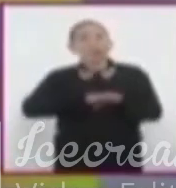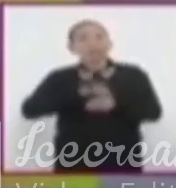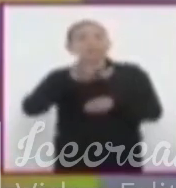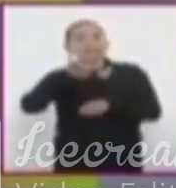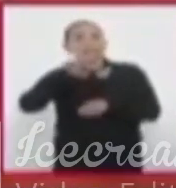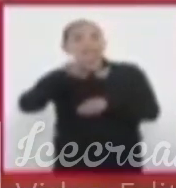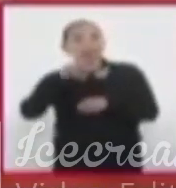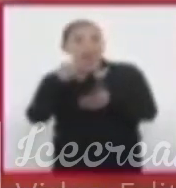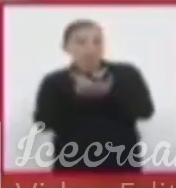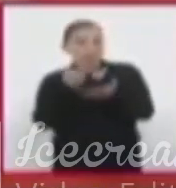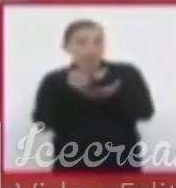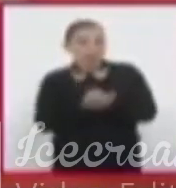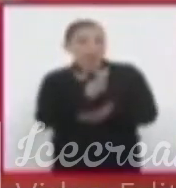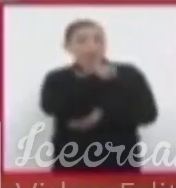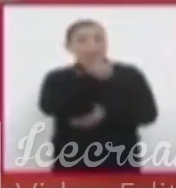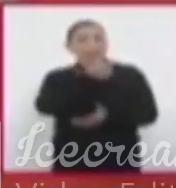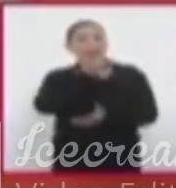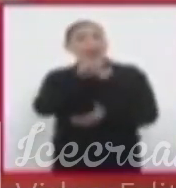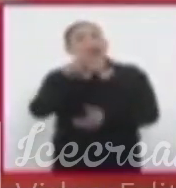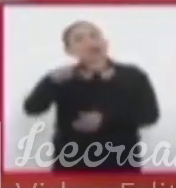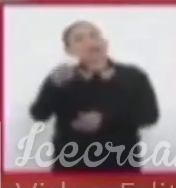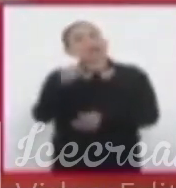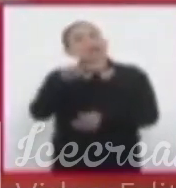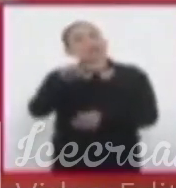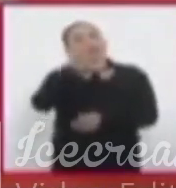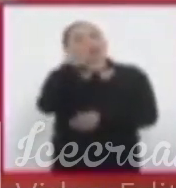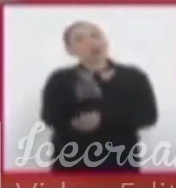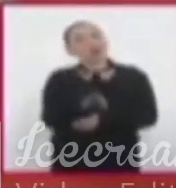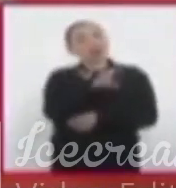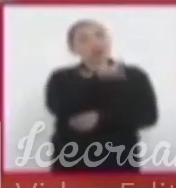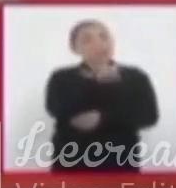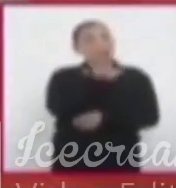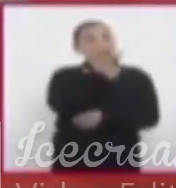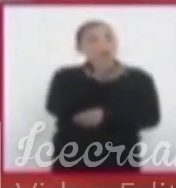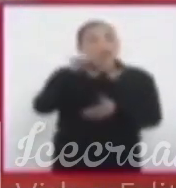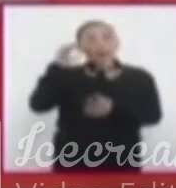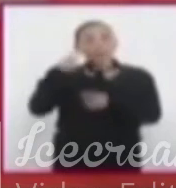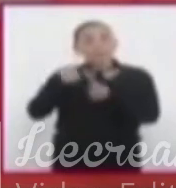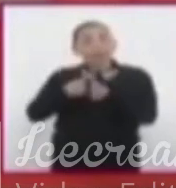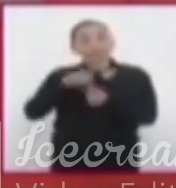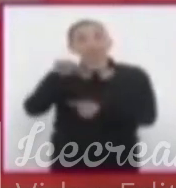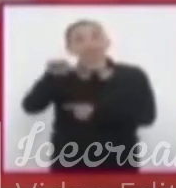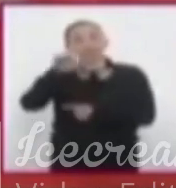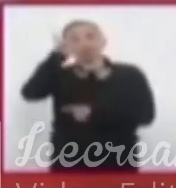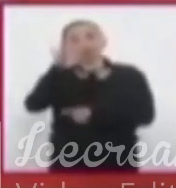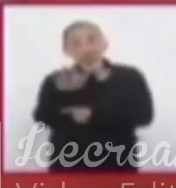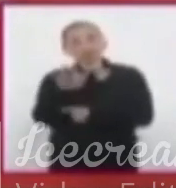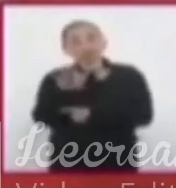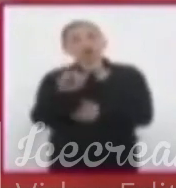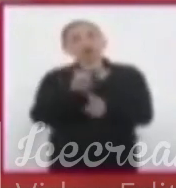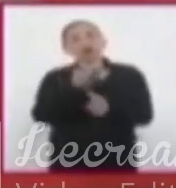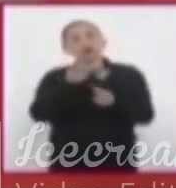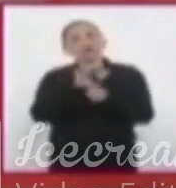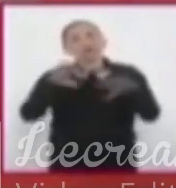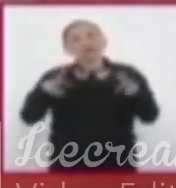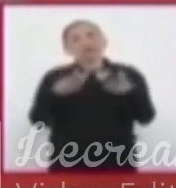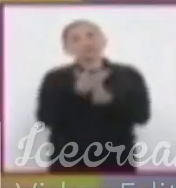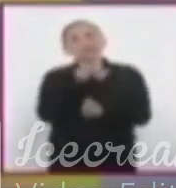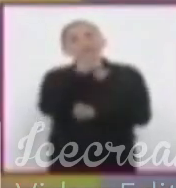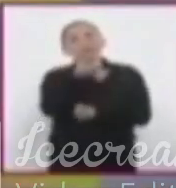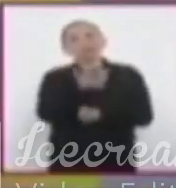el impuesto. El IVA es el 16%, o sea que a 150 debo agregarle el 16%. Entonces el total será